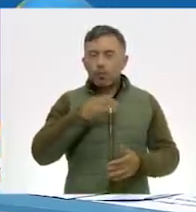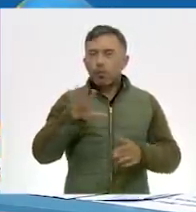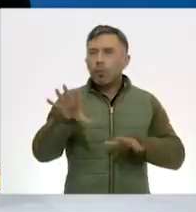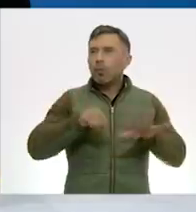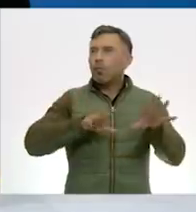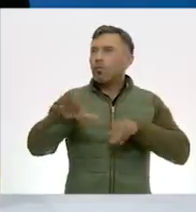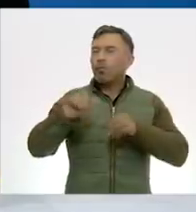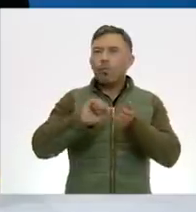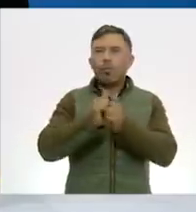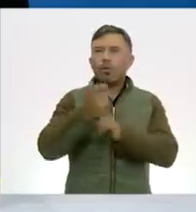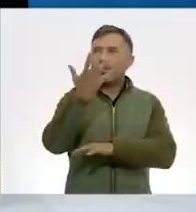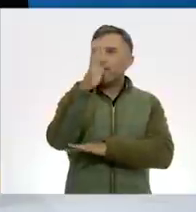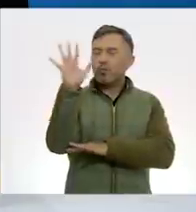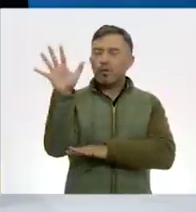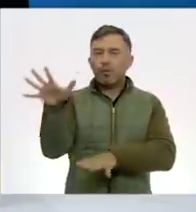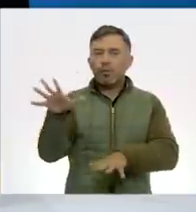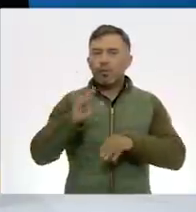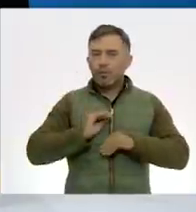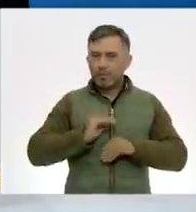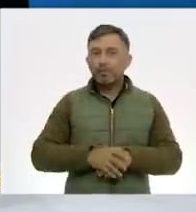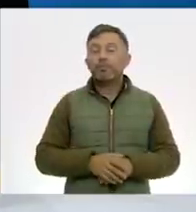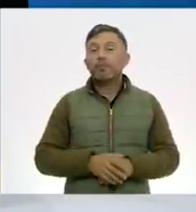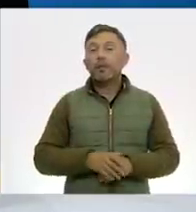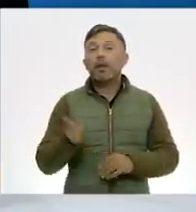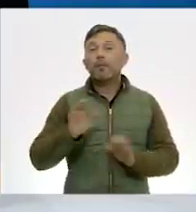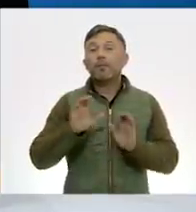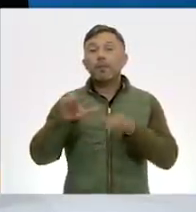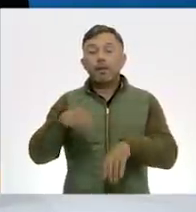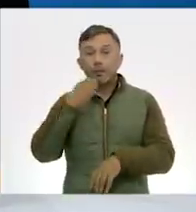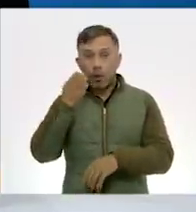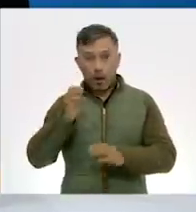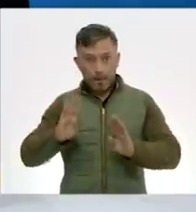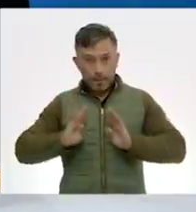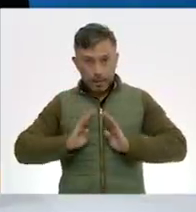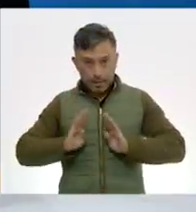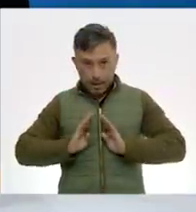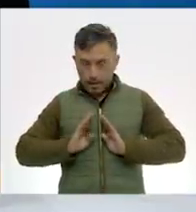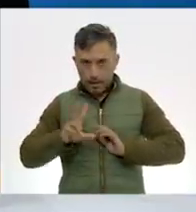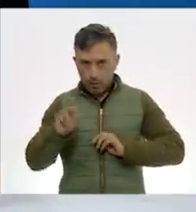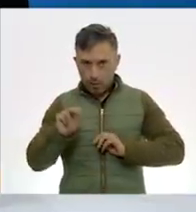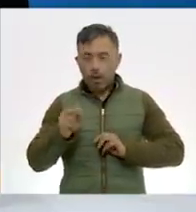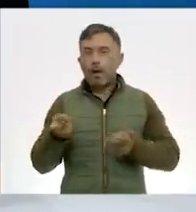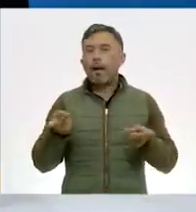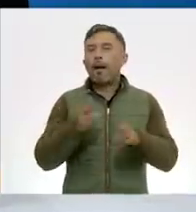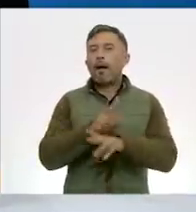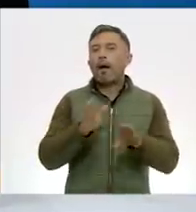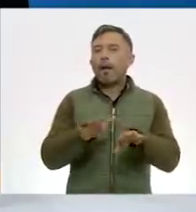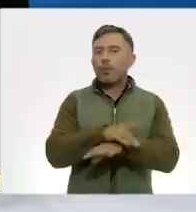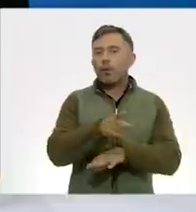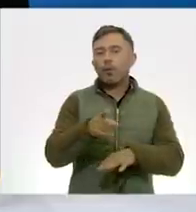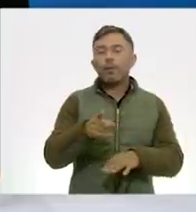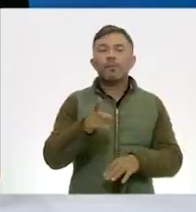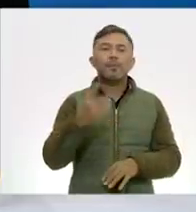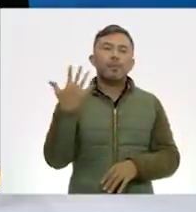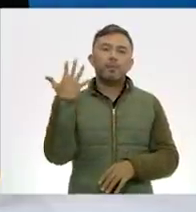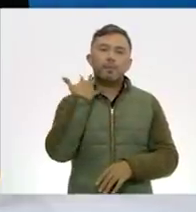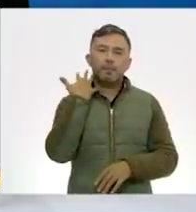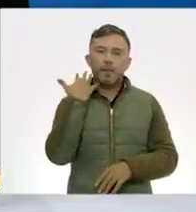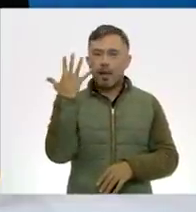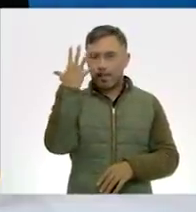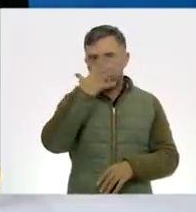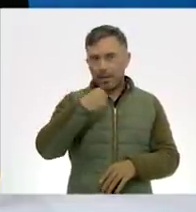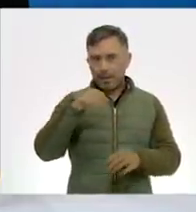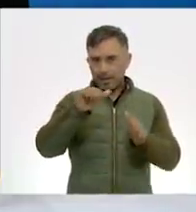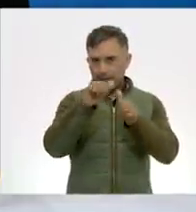naturaleza. En lugar del colegio militar, me recibiría la Academia de Bellas Artes, quedando